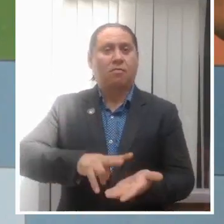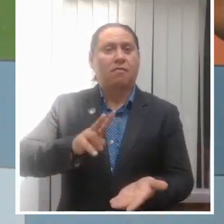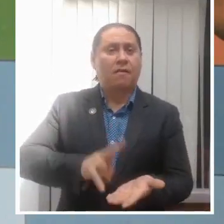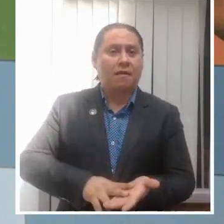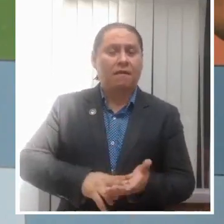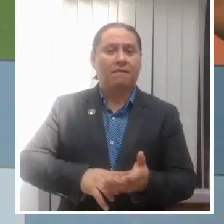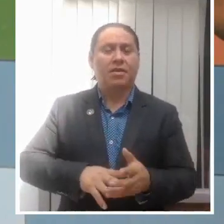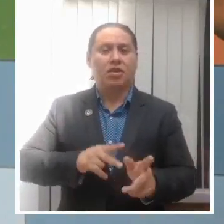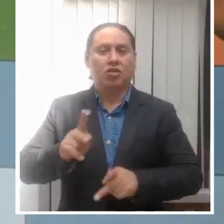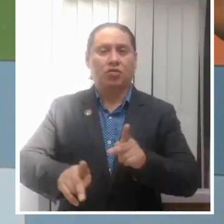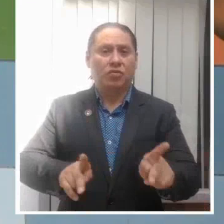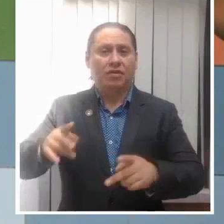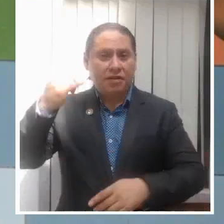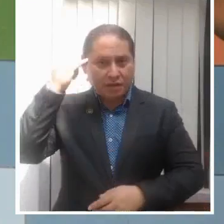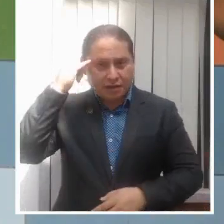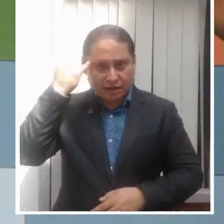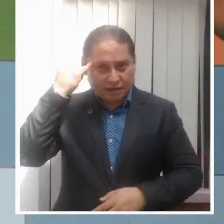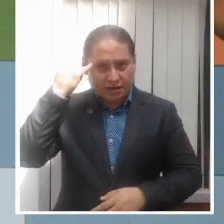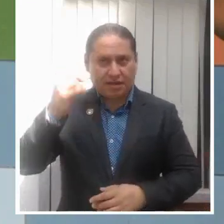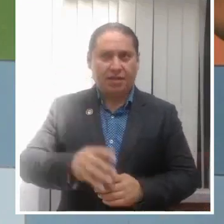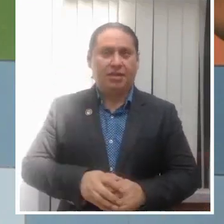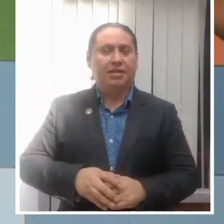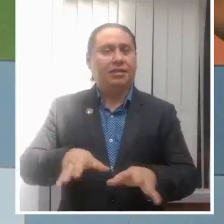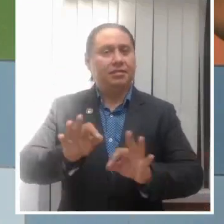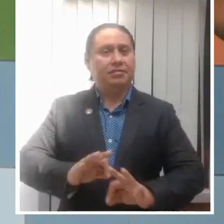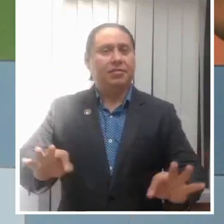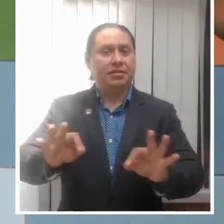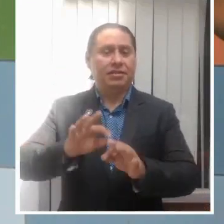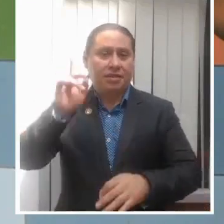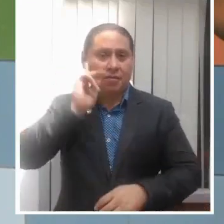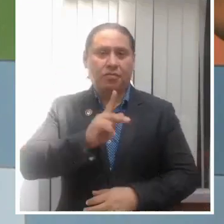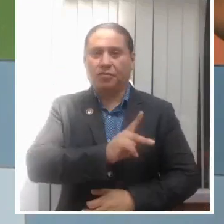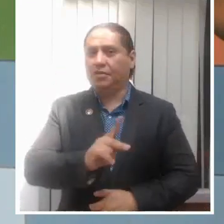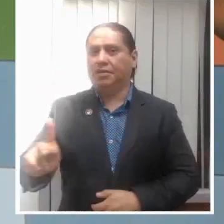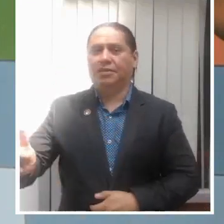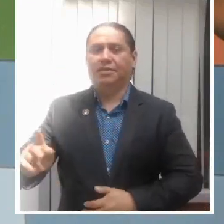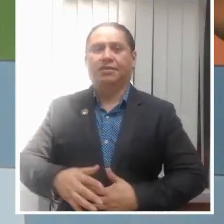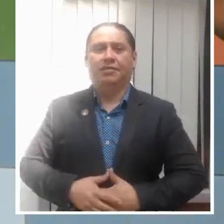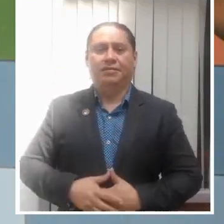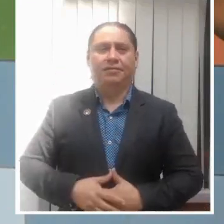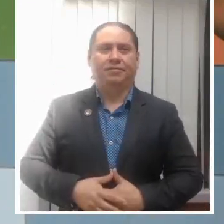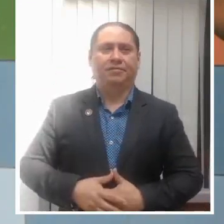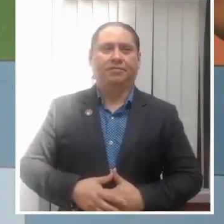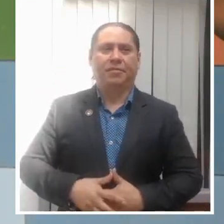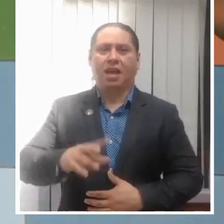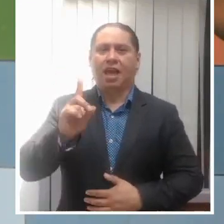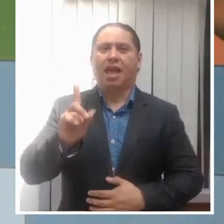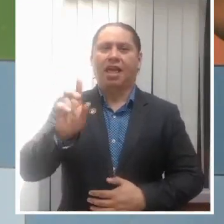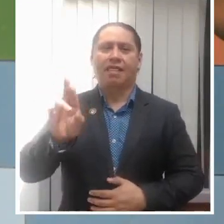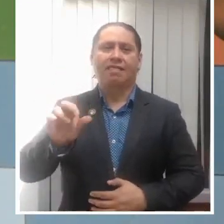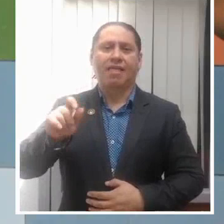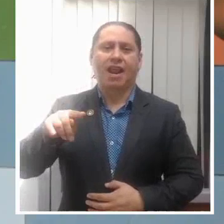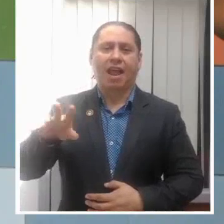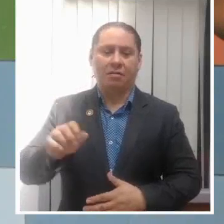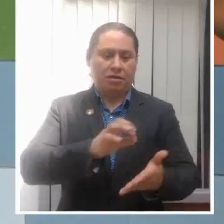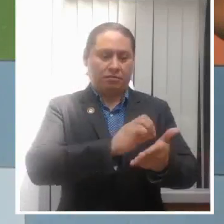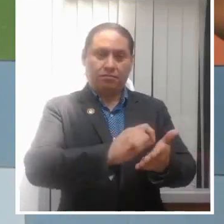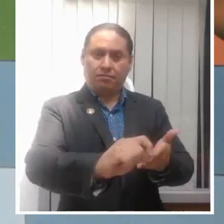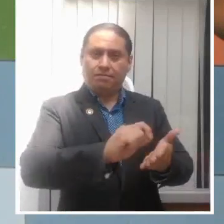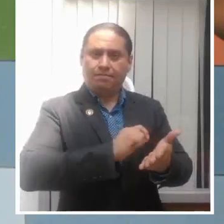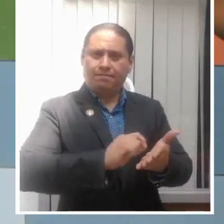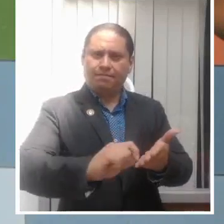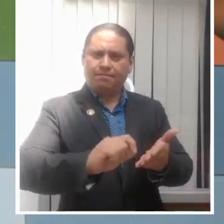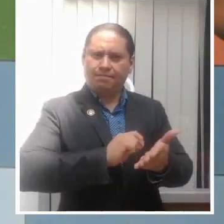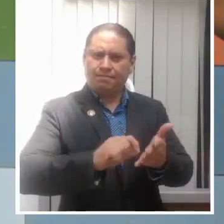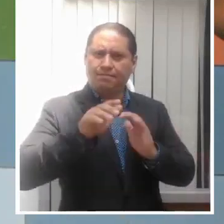propias de los pueblos indios y en particular de las mujeres. Los dramas que ella nos describe,